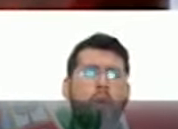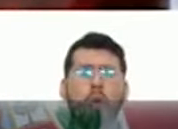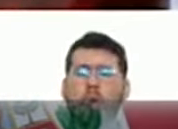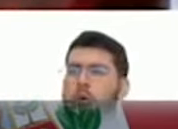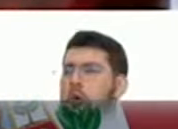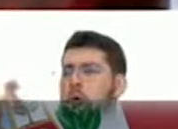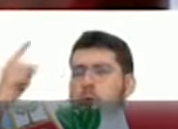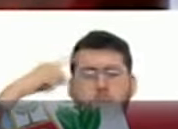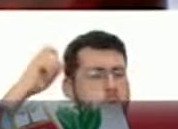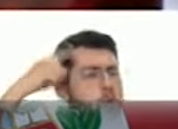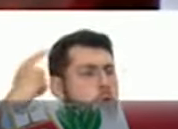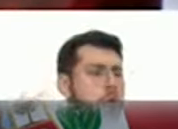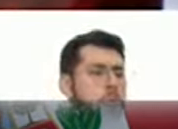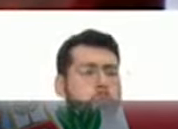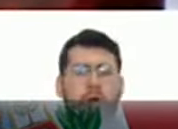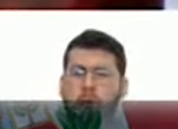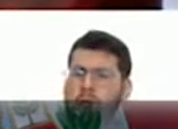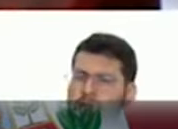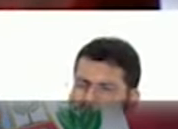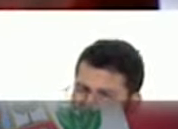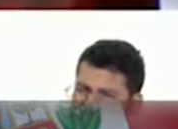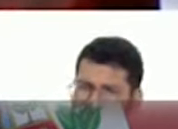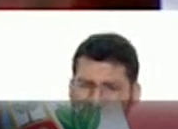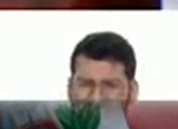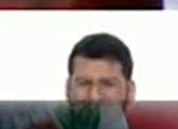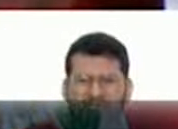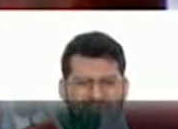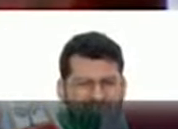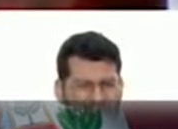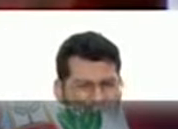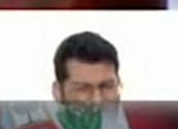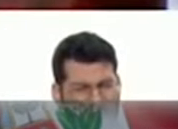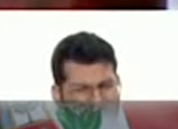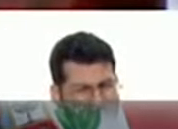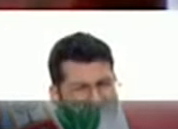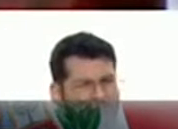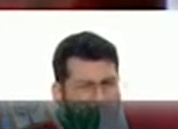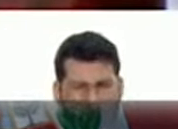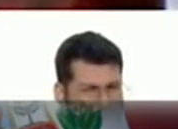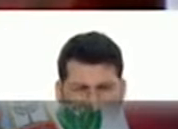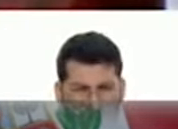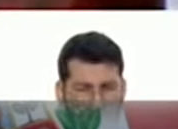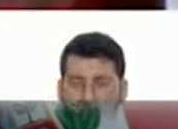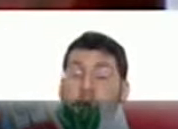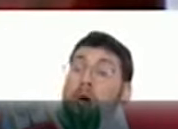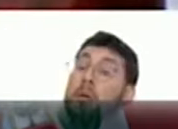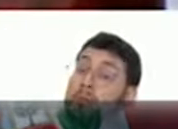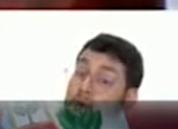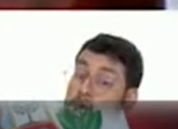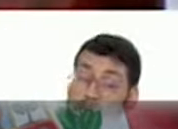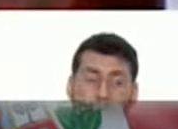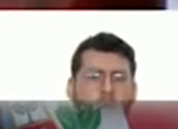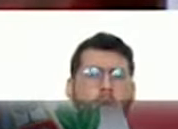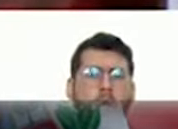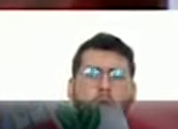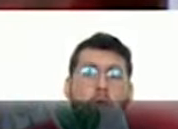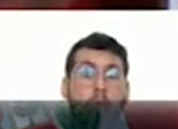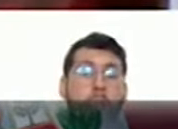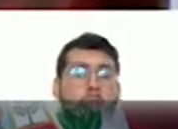burocrática en tiempo de crisis, pero tampoco vamos a